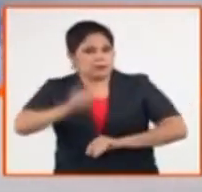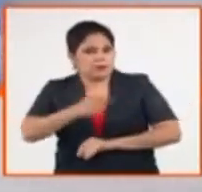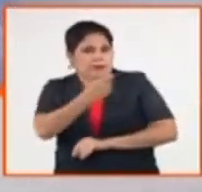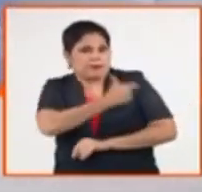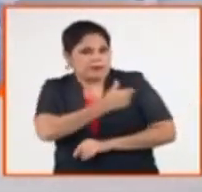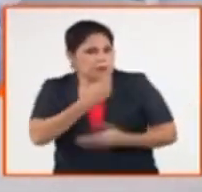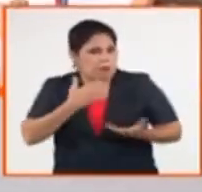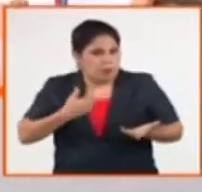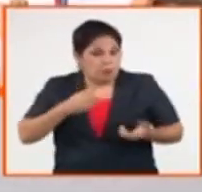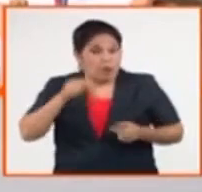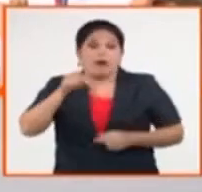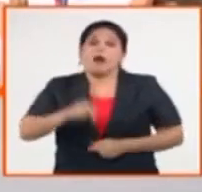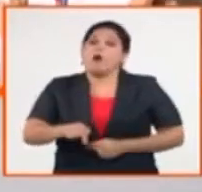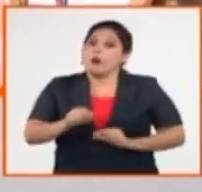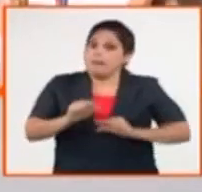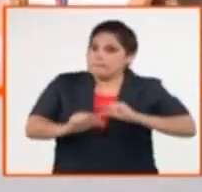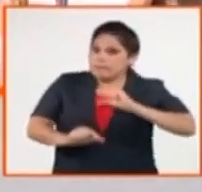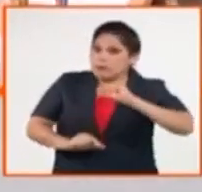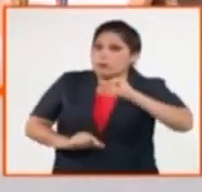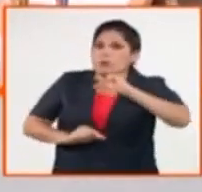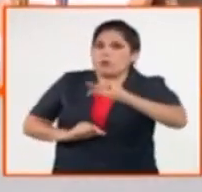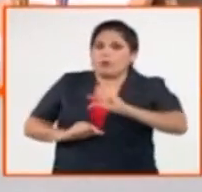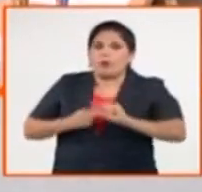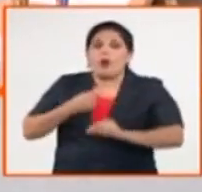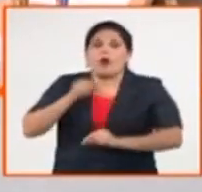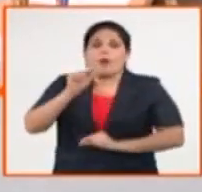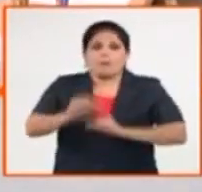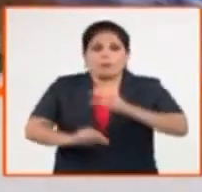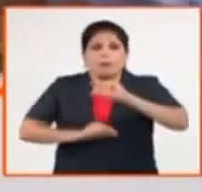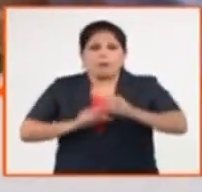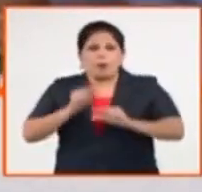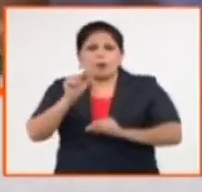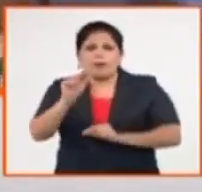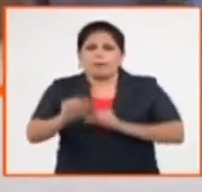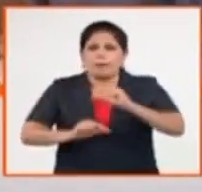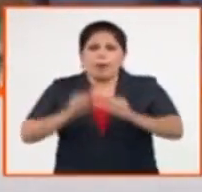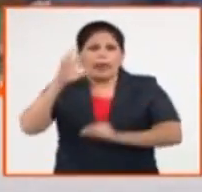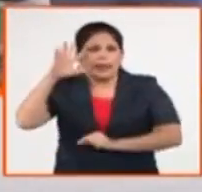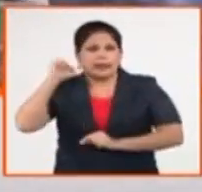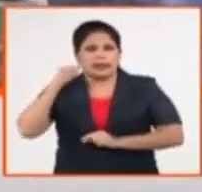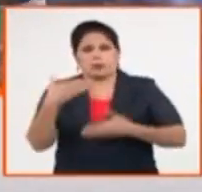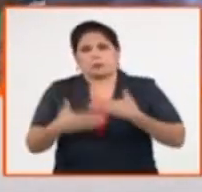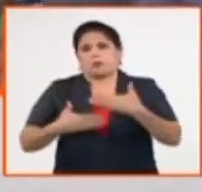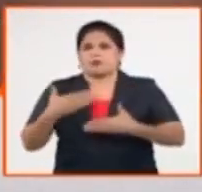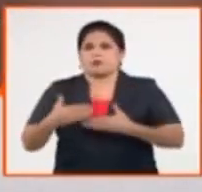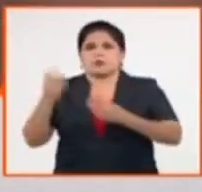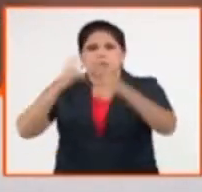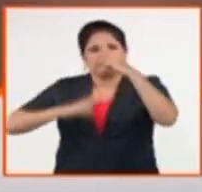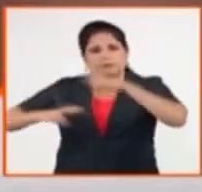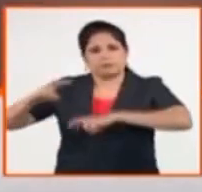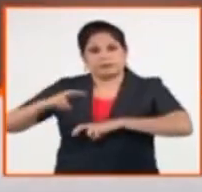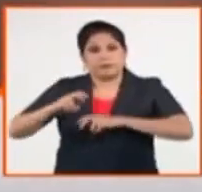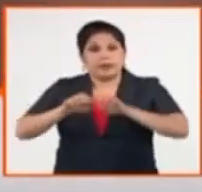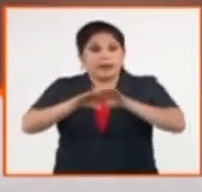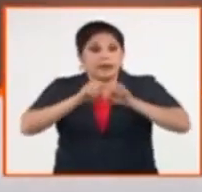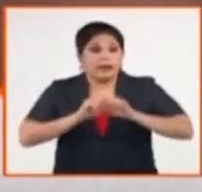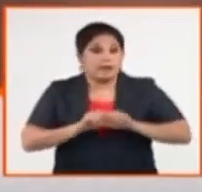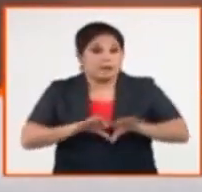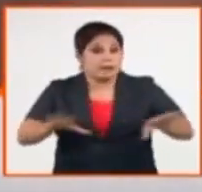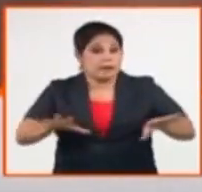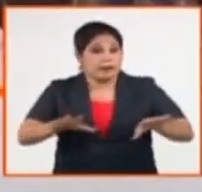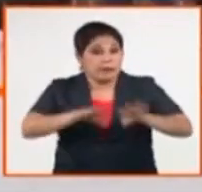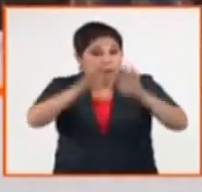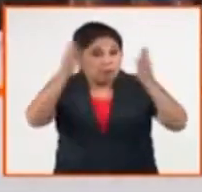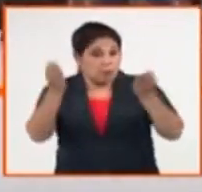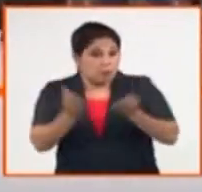yo diría que comprendiendo, entendiendo cómo es este proceso realmente. ¿Hay referencias en el mundo, sí, Rolando, de lo que está pasando? ¿Cómo